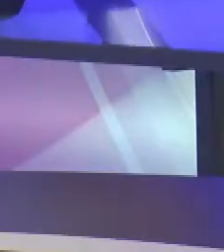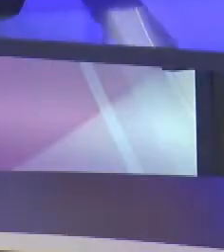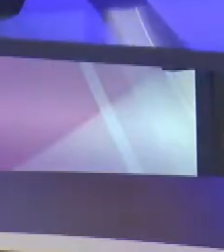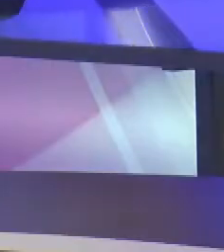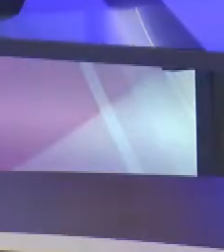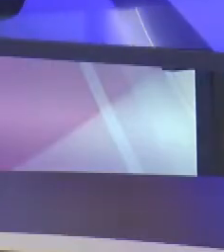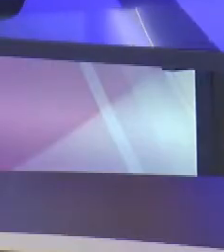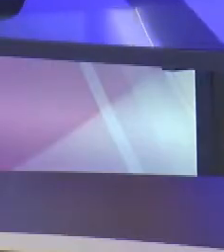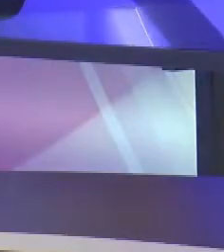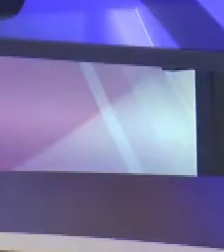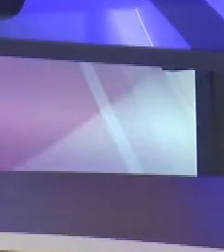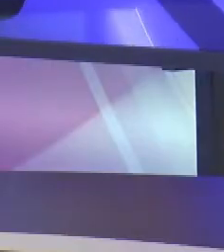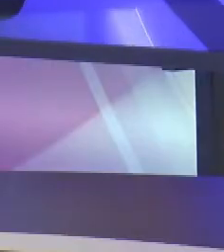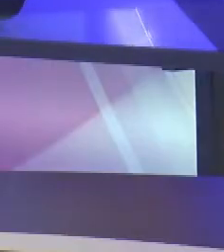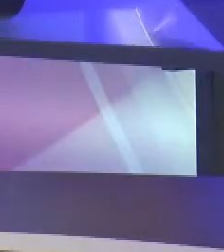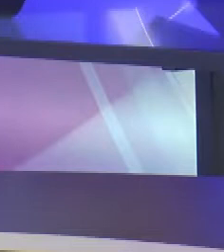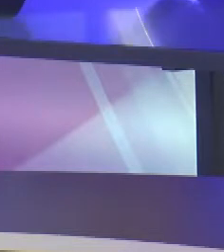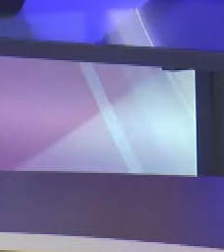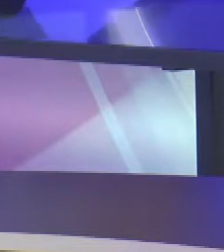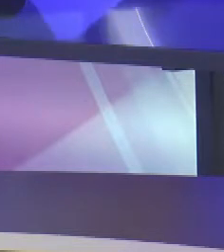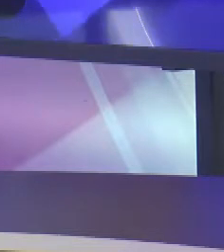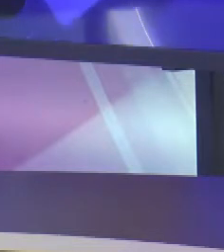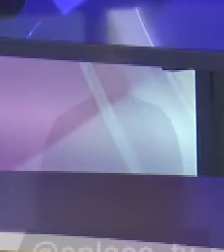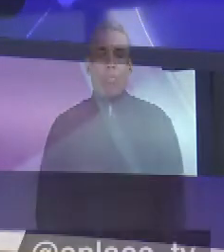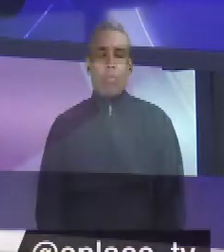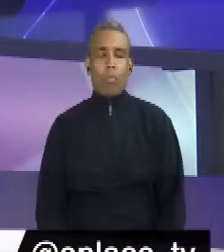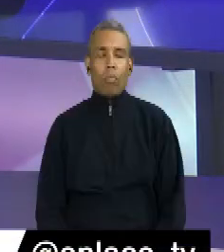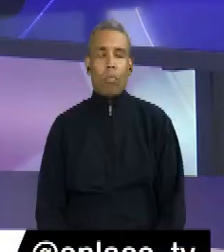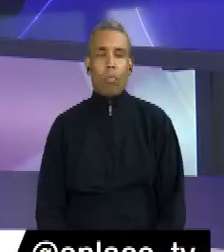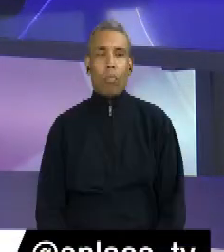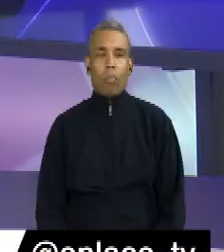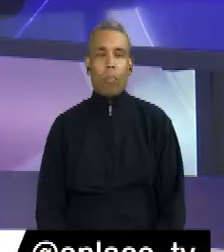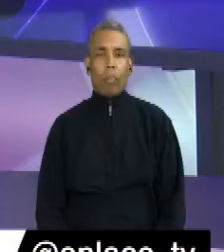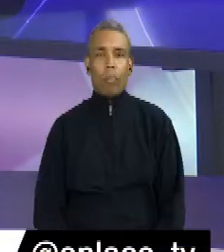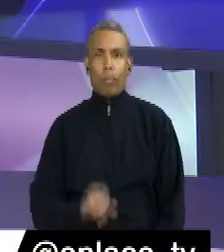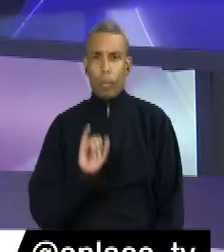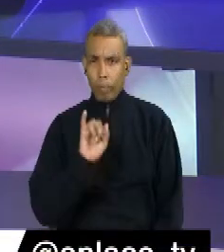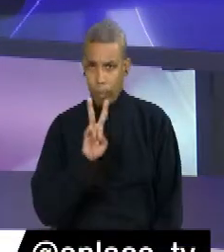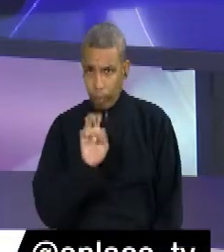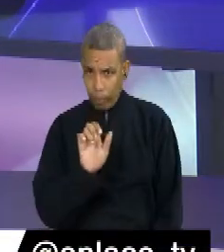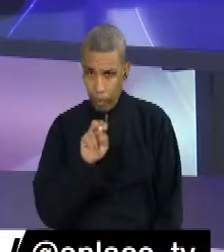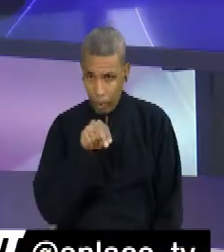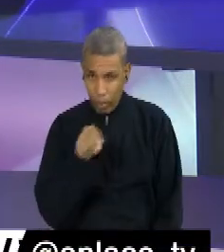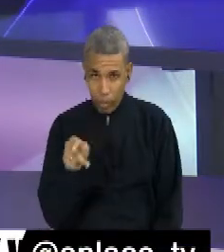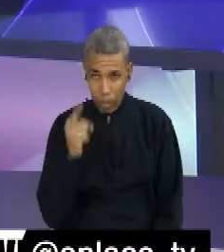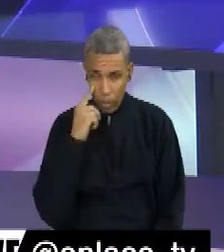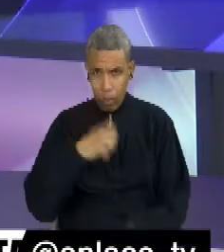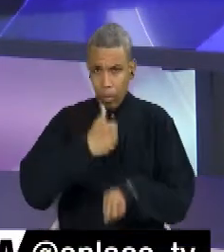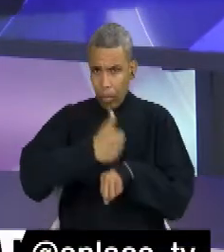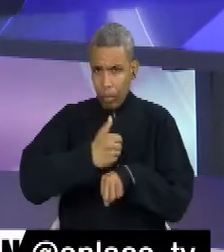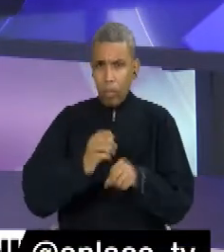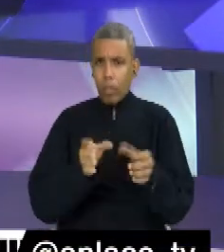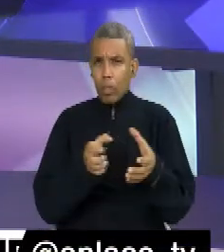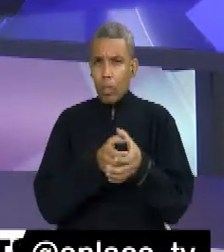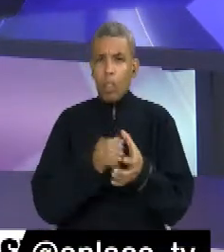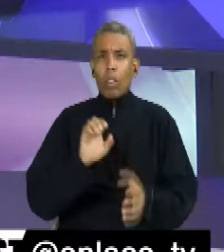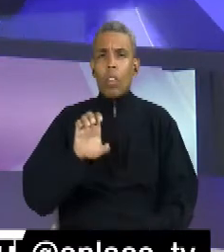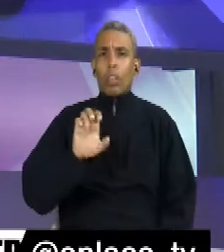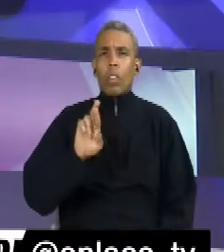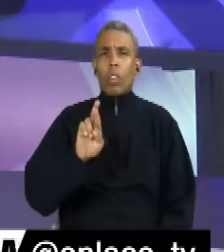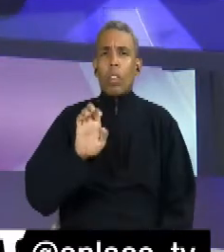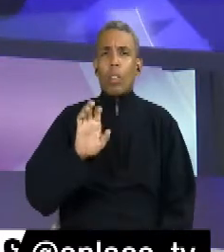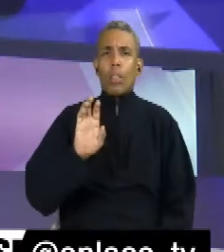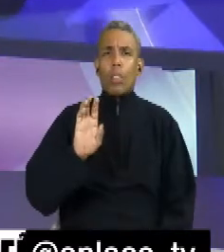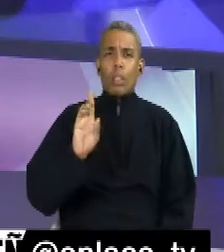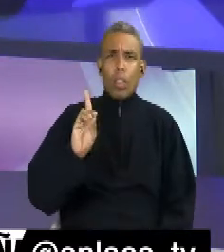Continuamos con más información. Iván Madero, presidente de Credos, denunció que en algunas poblaciones del sur de Bolívar los grupos al margen de la ley